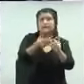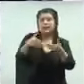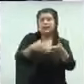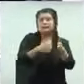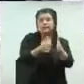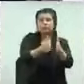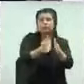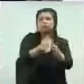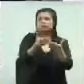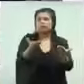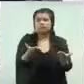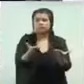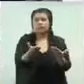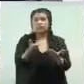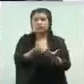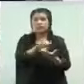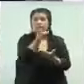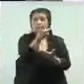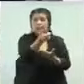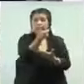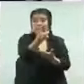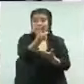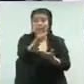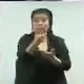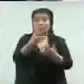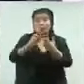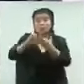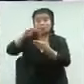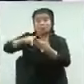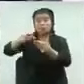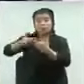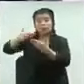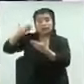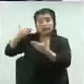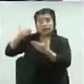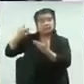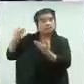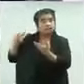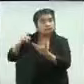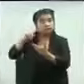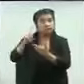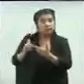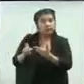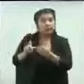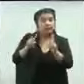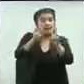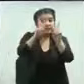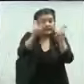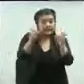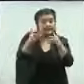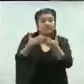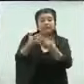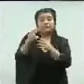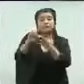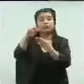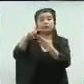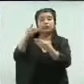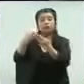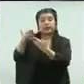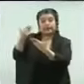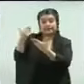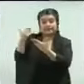es? ¿Solo para pagar arrastre? Ah, bueno, y el tema de cuánto es el arrastre, los